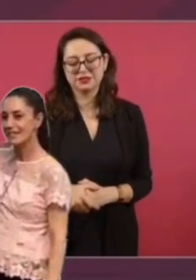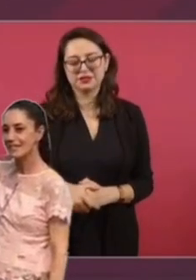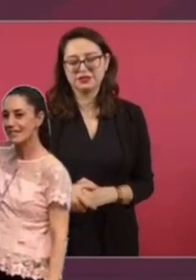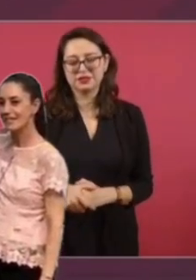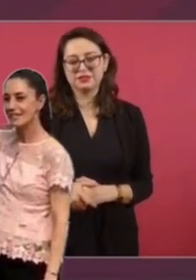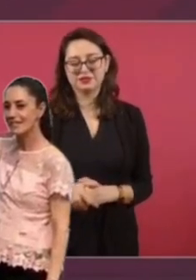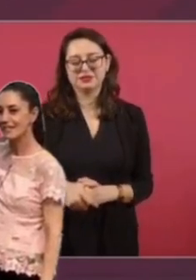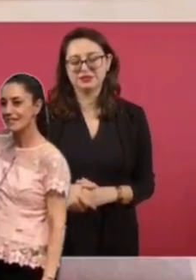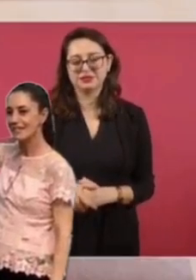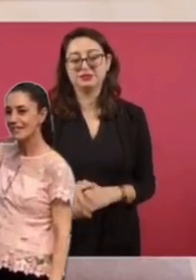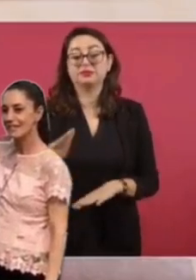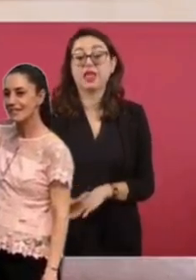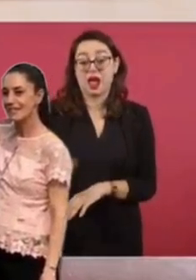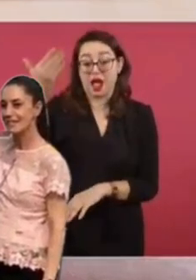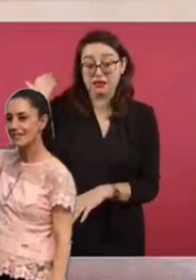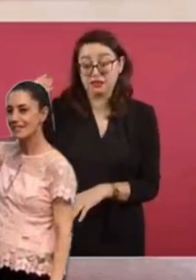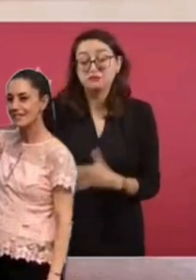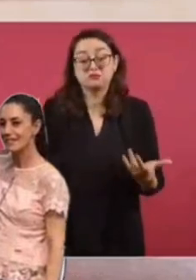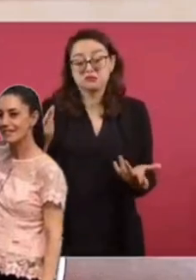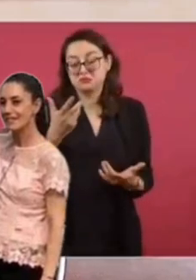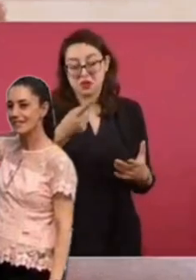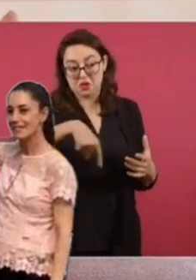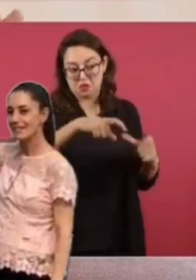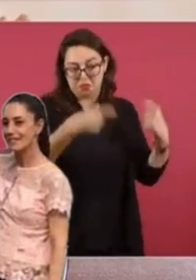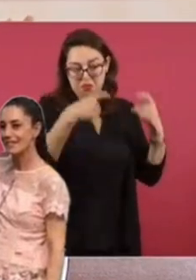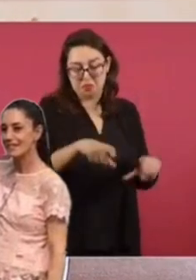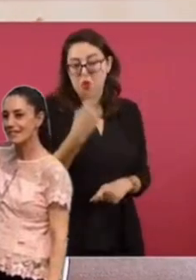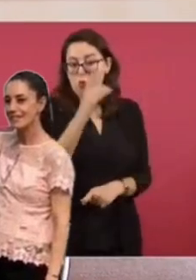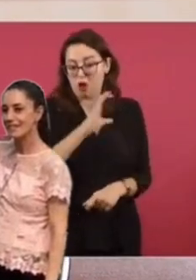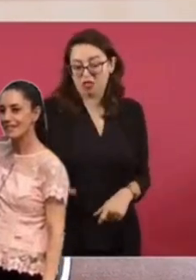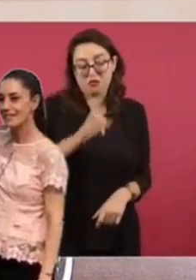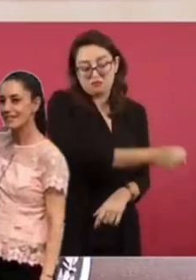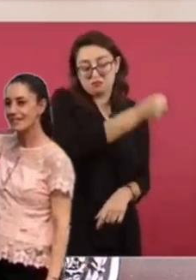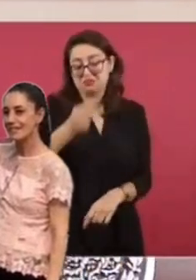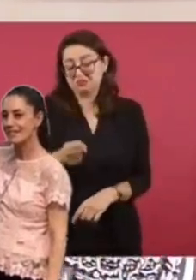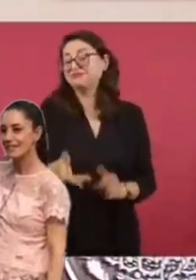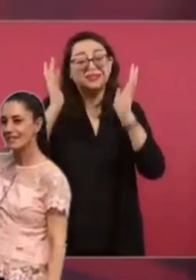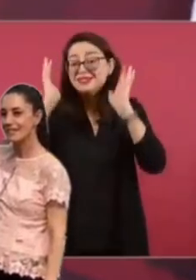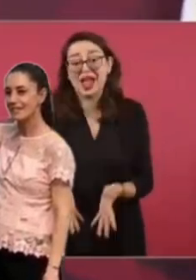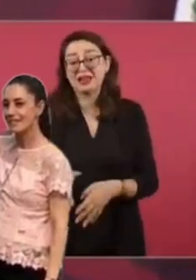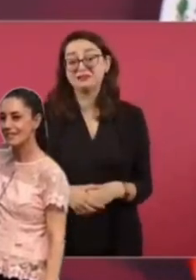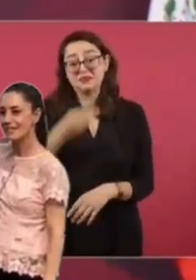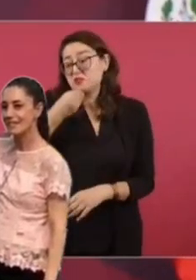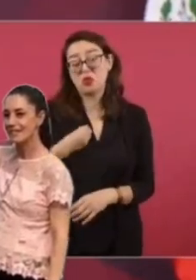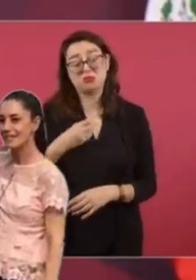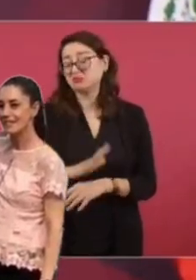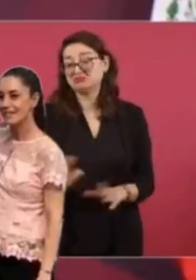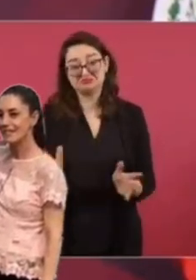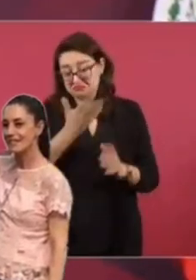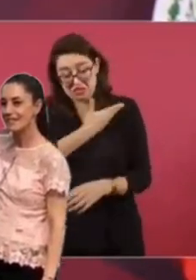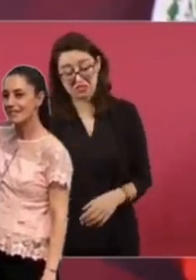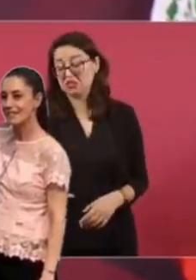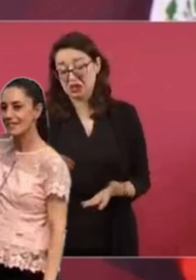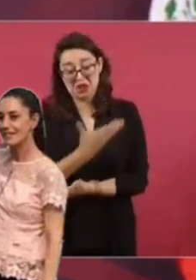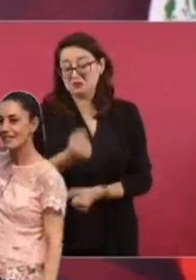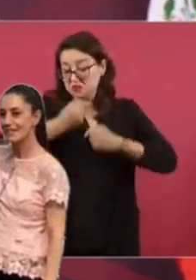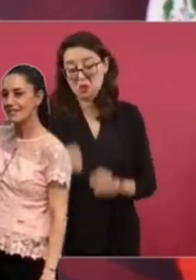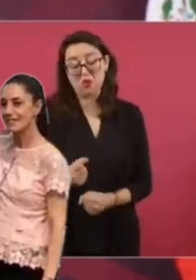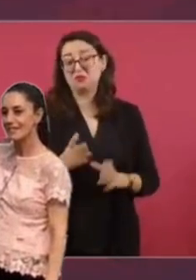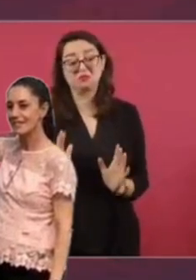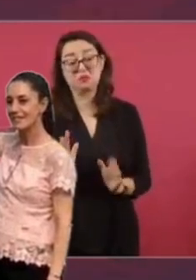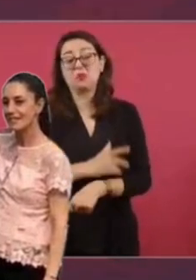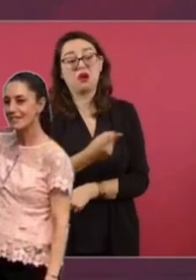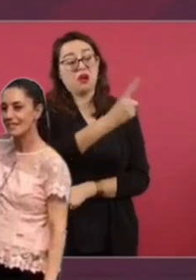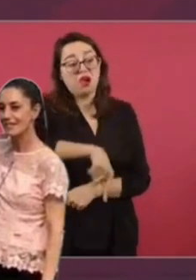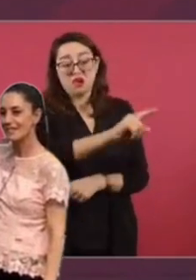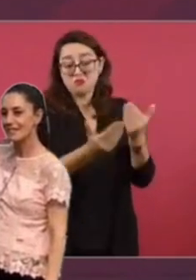arriba decidían sobre alguien? ¿Ya? Salía el impuesto por los de la